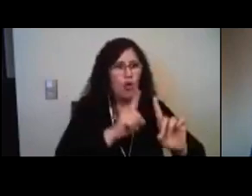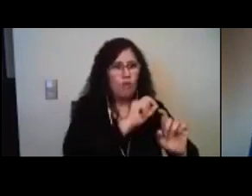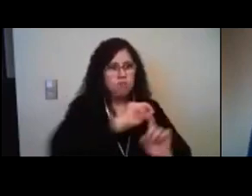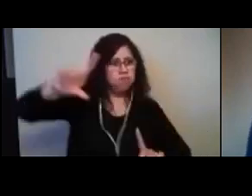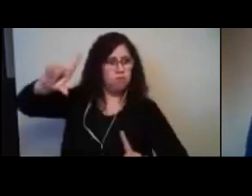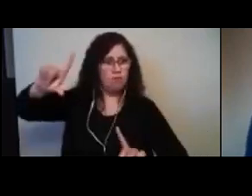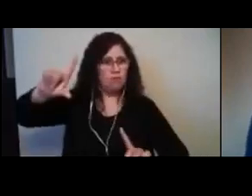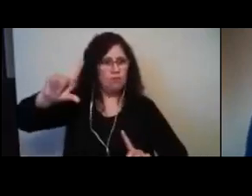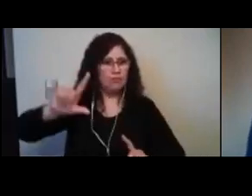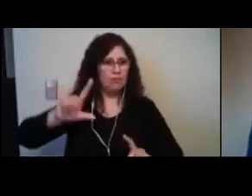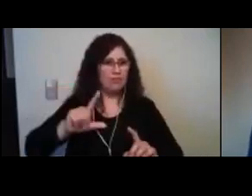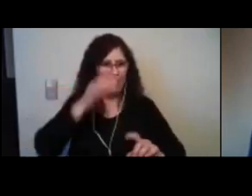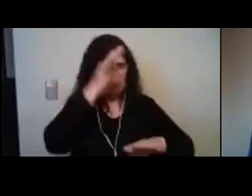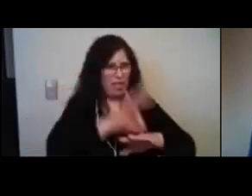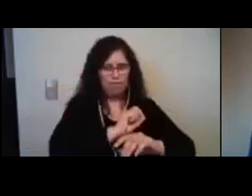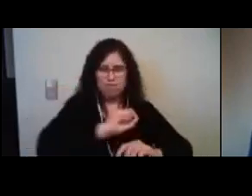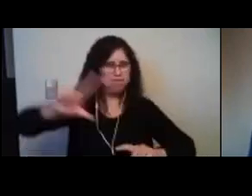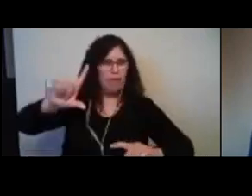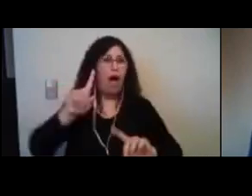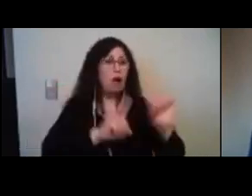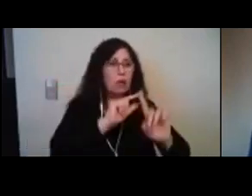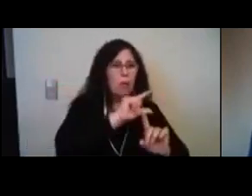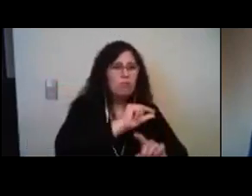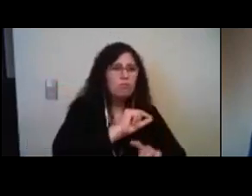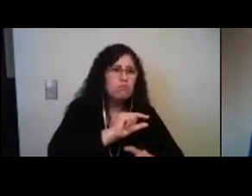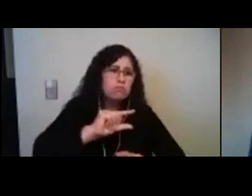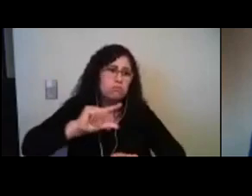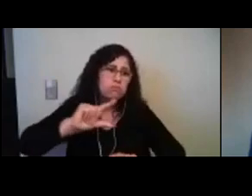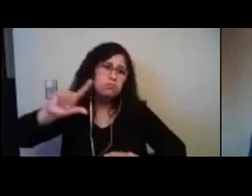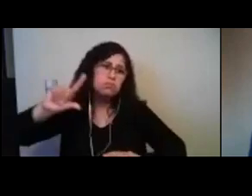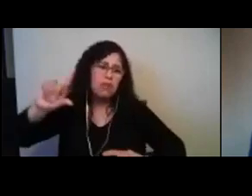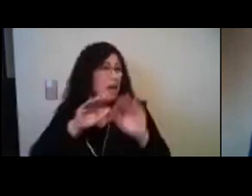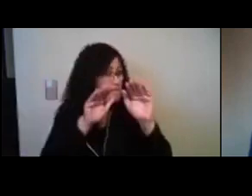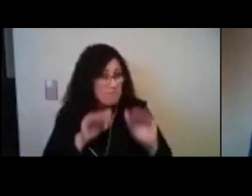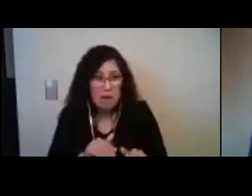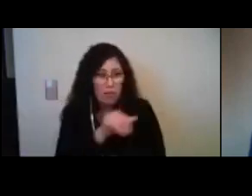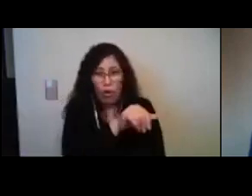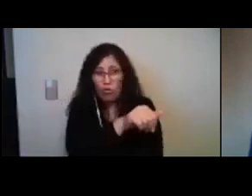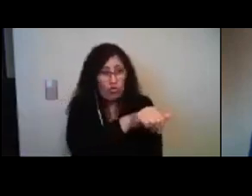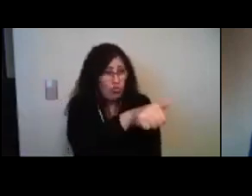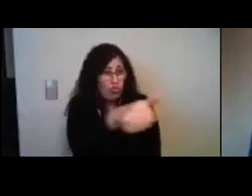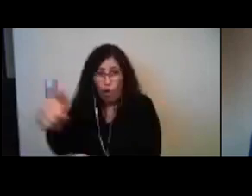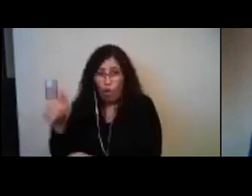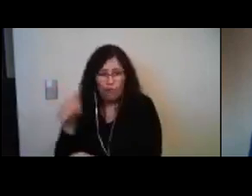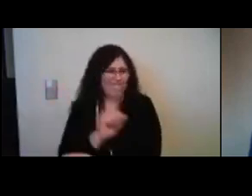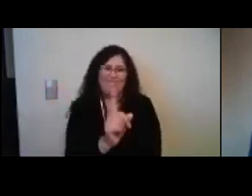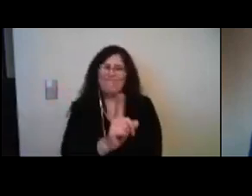son mucho más lentas, ¿ya? No todas tienen una evolución como a la par,